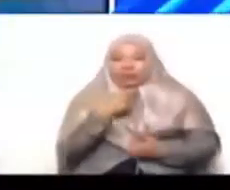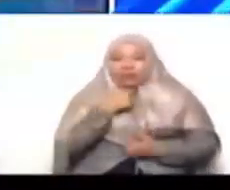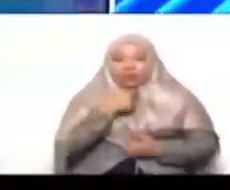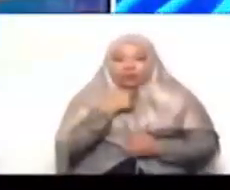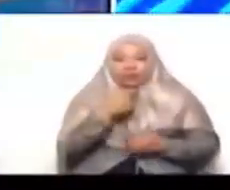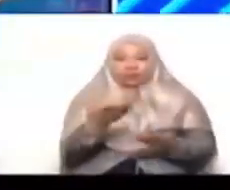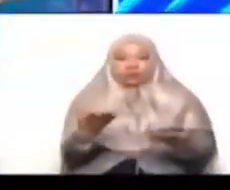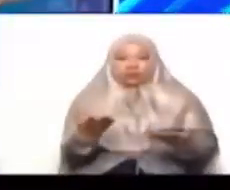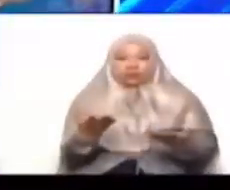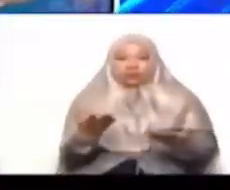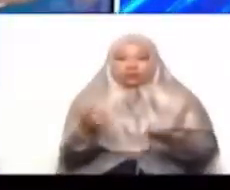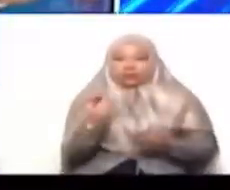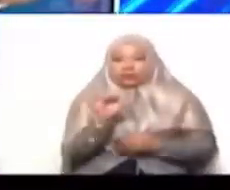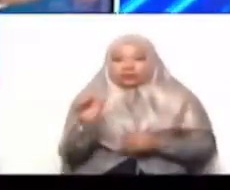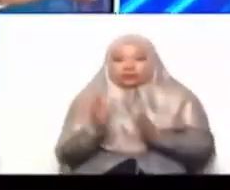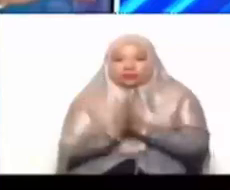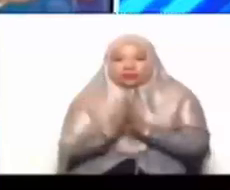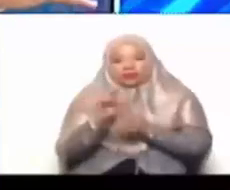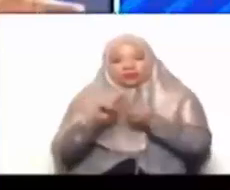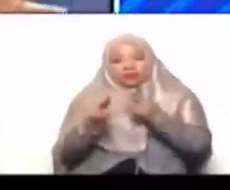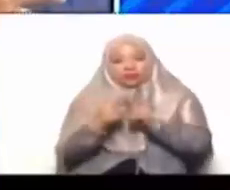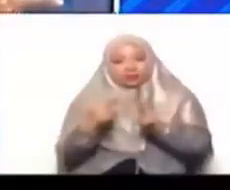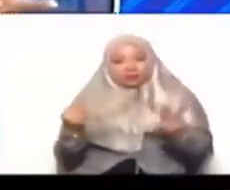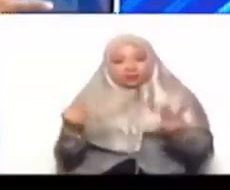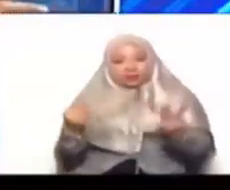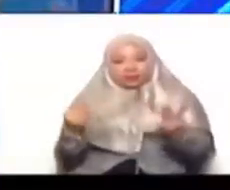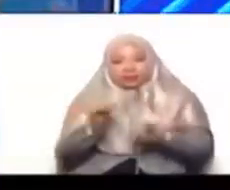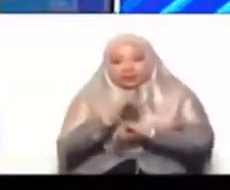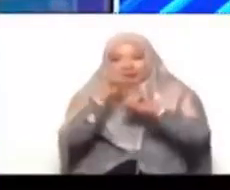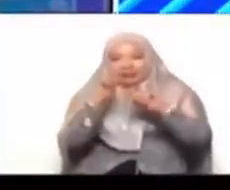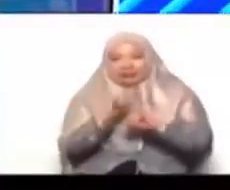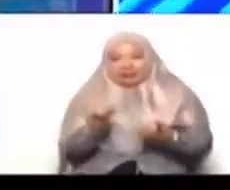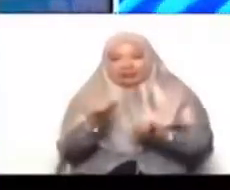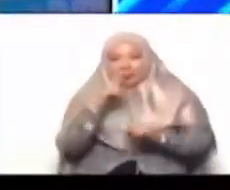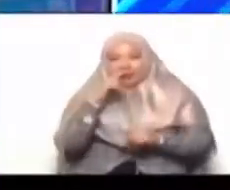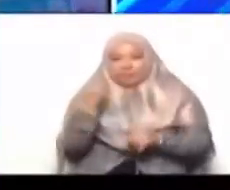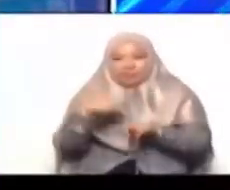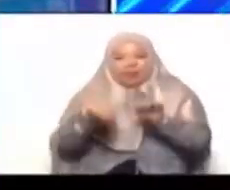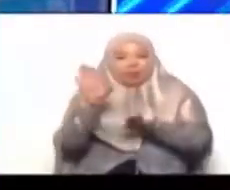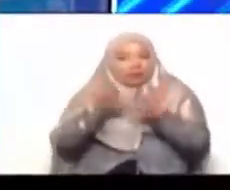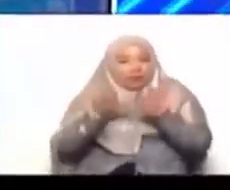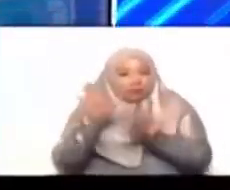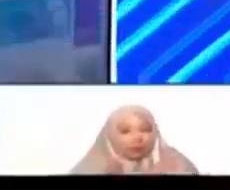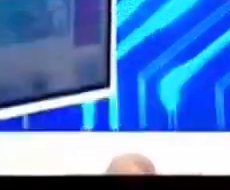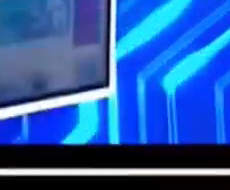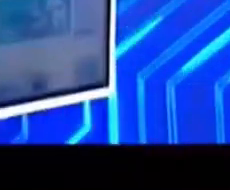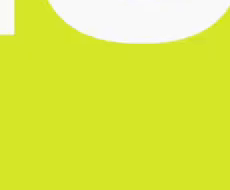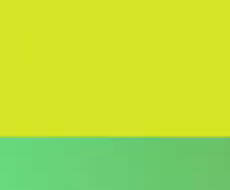usted. Semana Santa en paz y feliz. Con Maduro más turismo. Adelante.